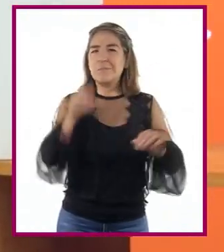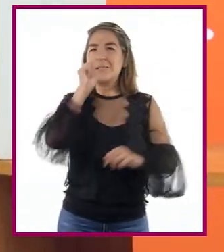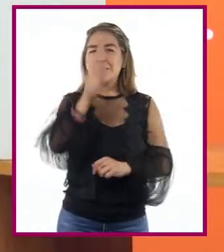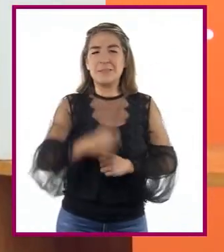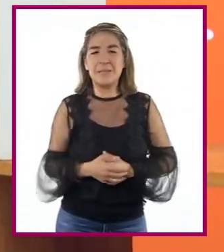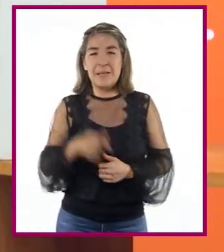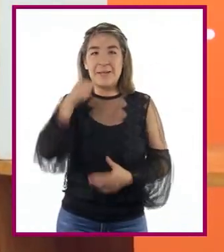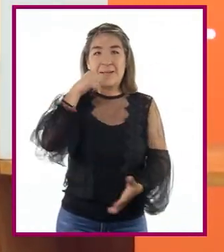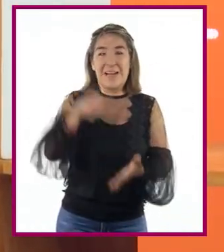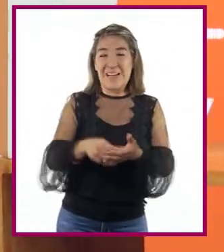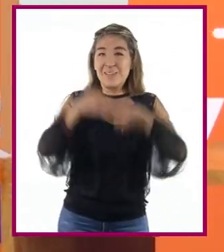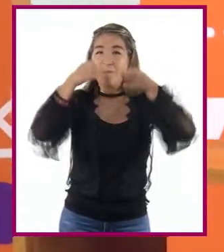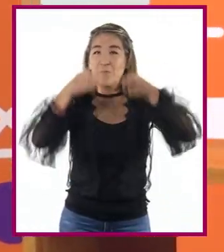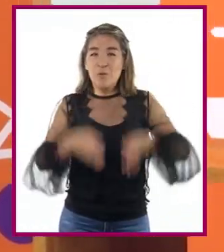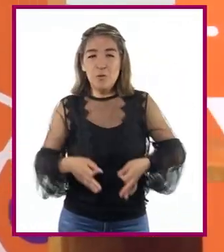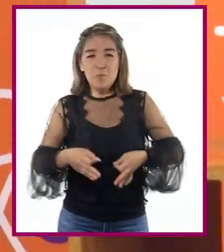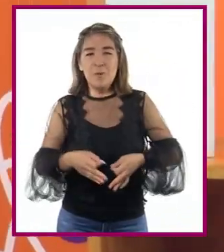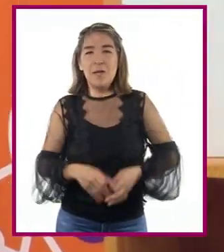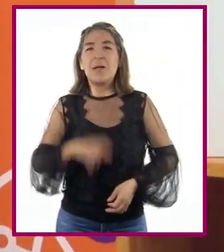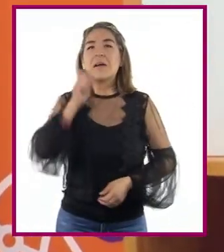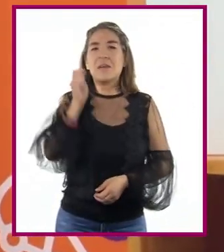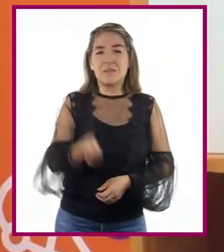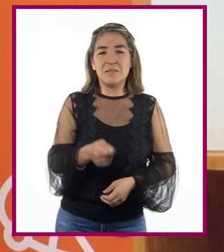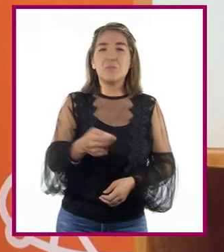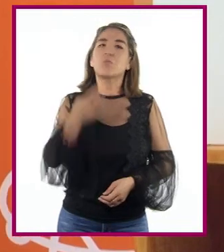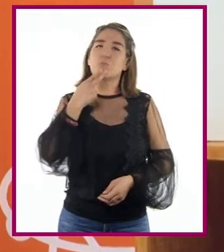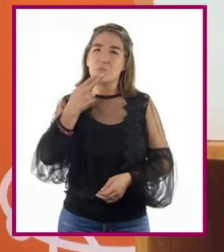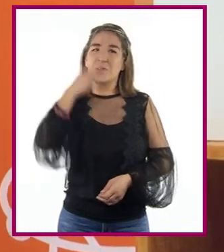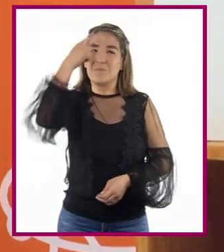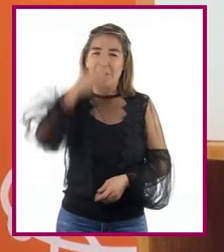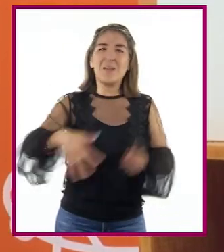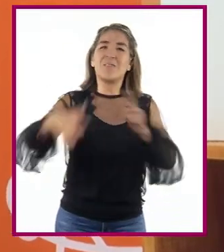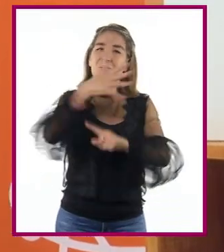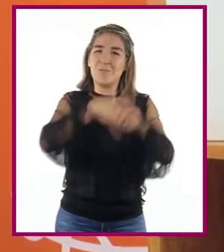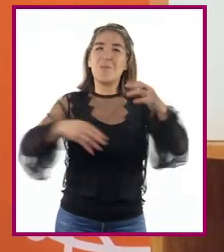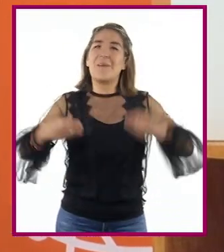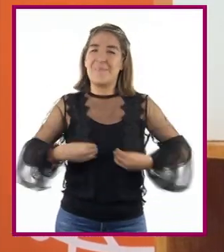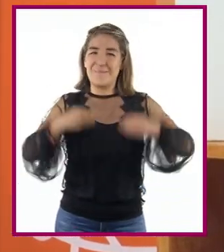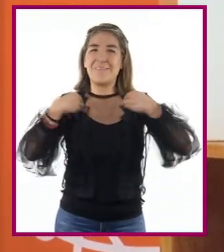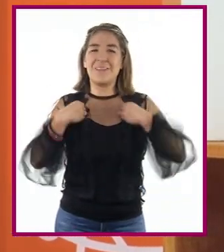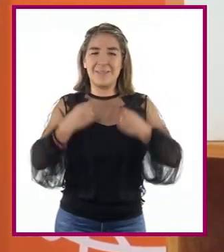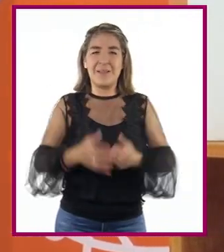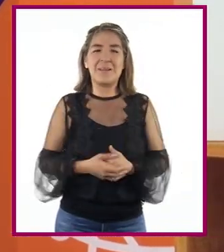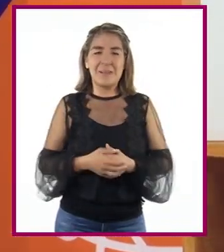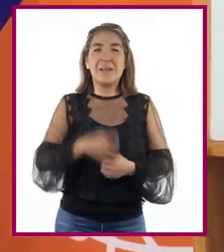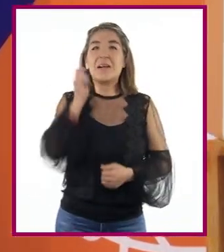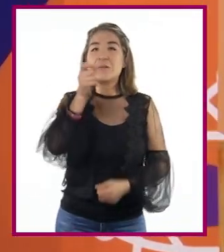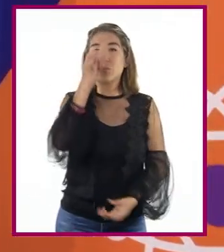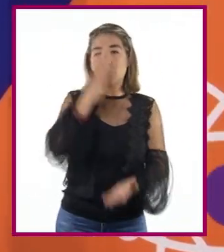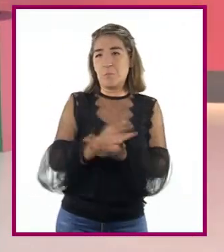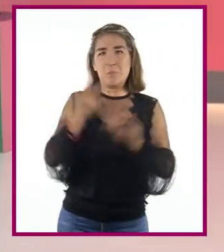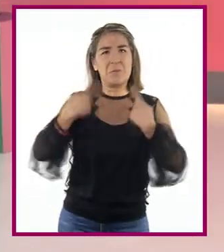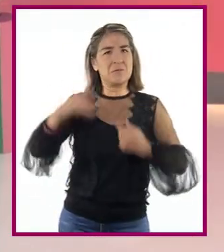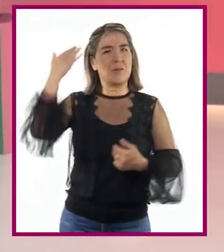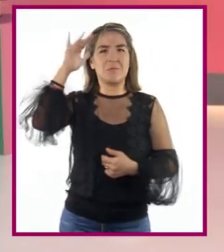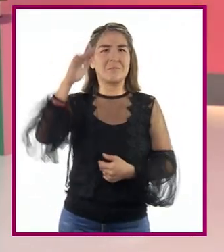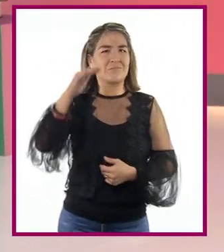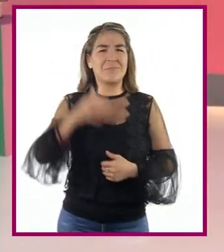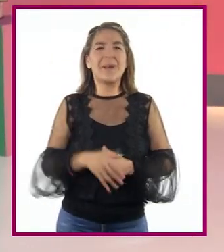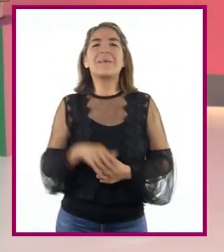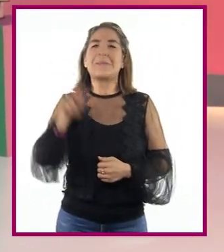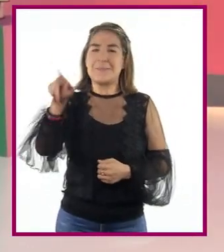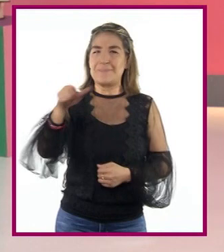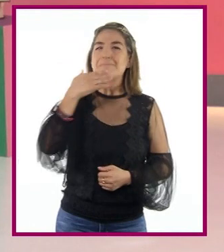que las cartas formales son muy útiles para la vida de cualquier persona, ¿verdad? No solo para los adultos.